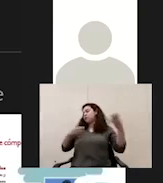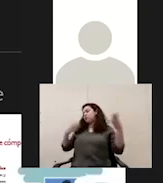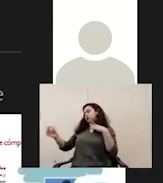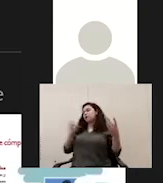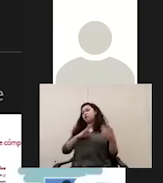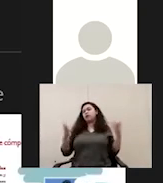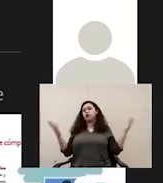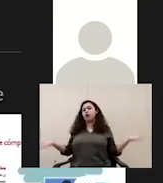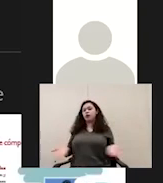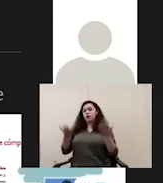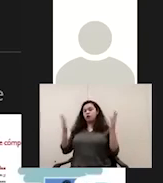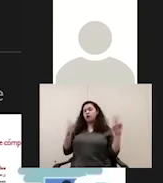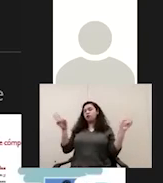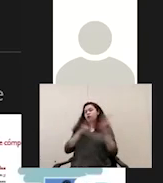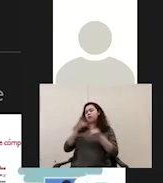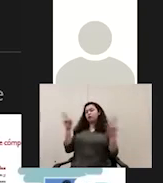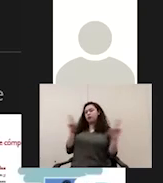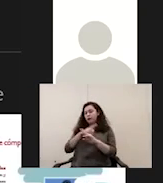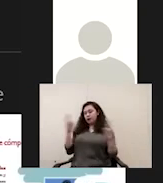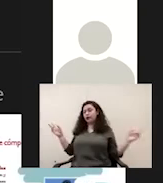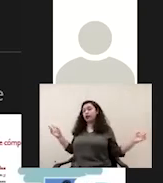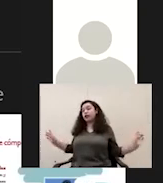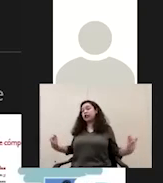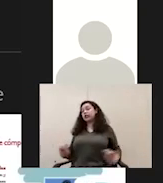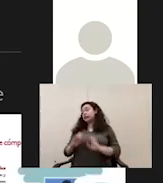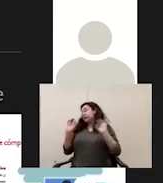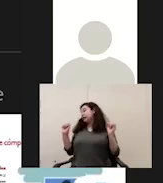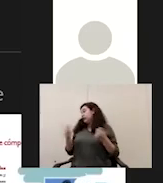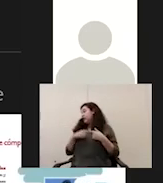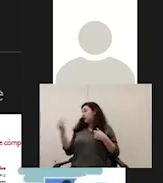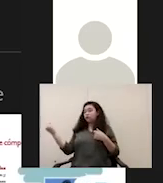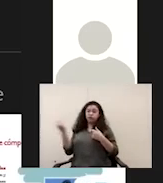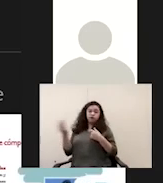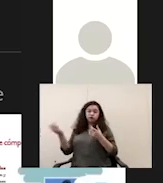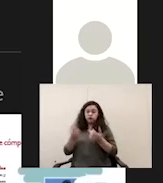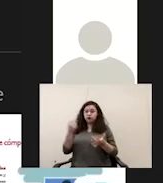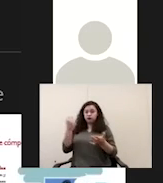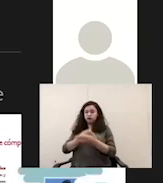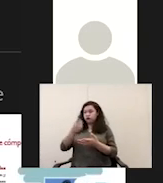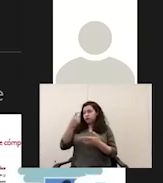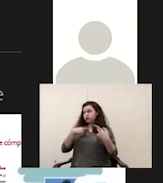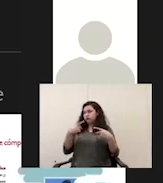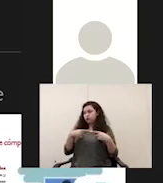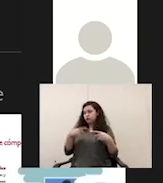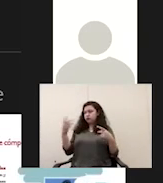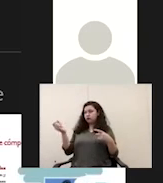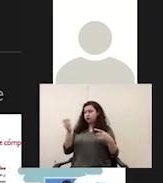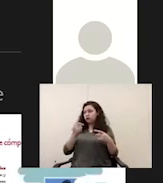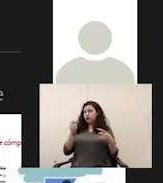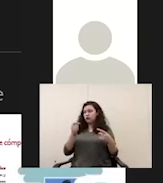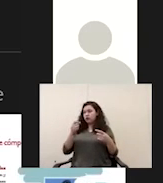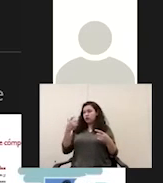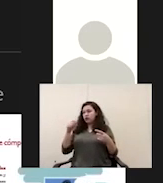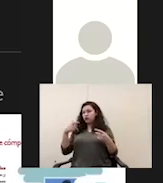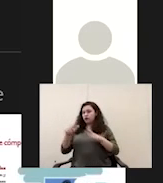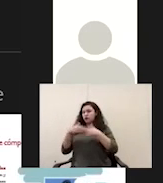la ventilación y en caso de que sea pues muy necesario la intervención de una persona que sea externa, pues se tendrá que